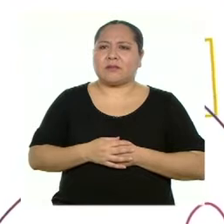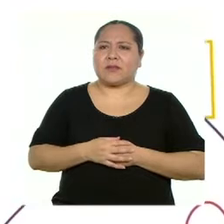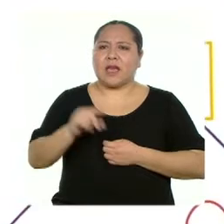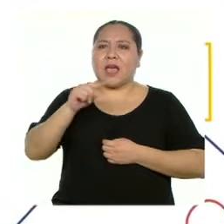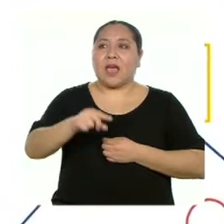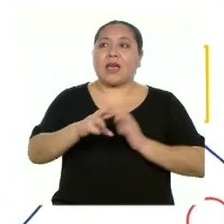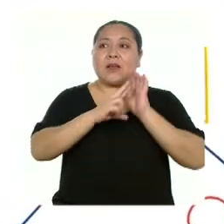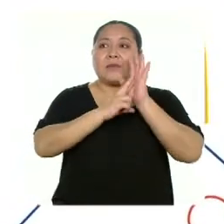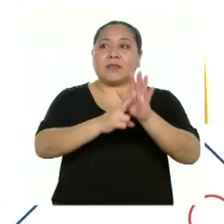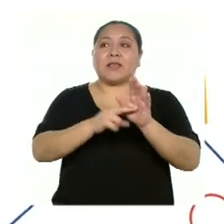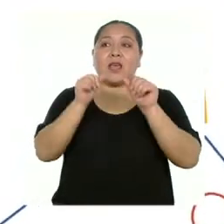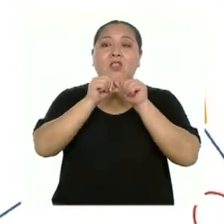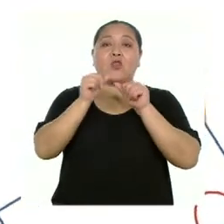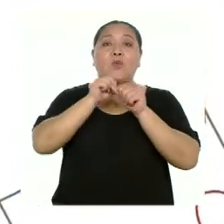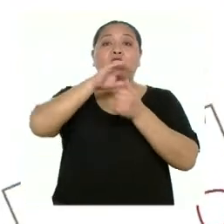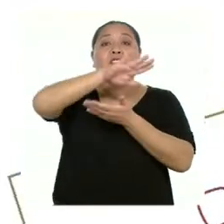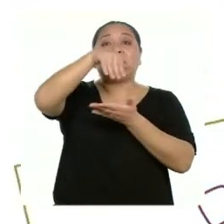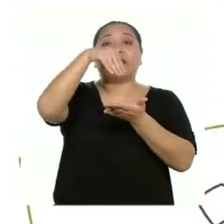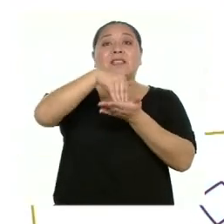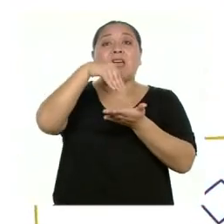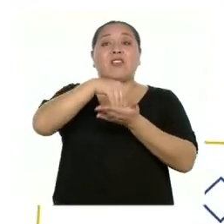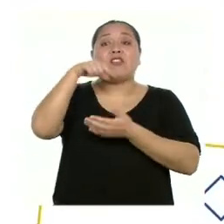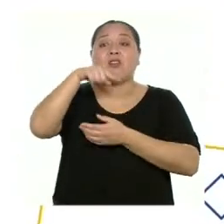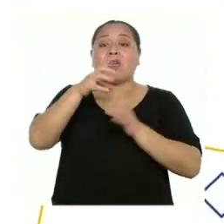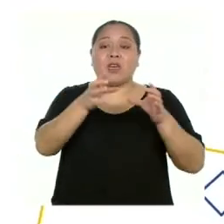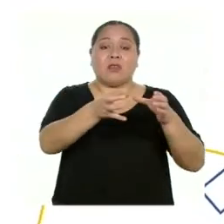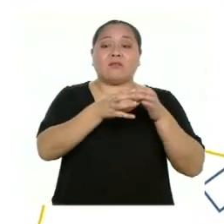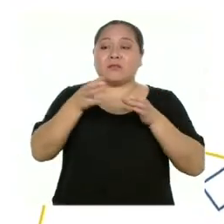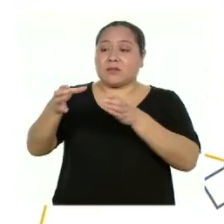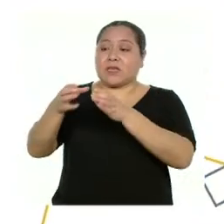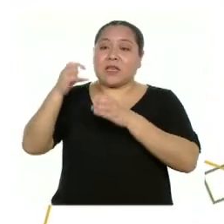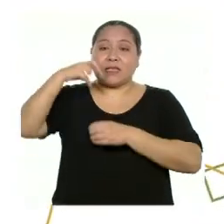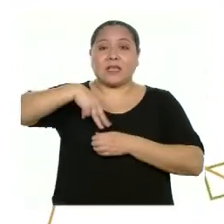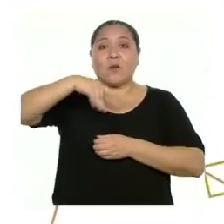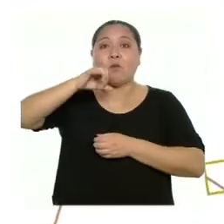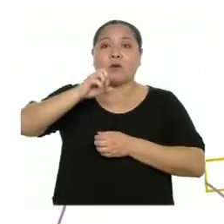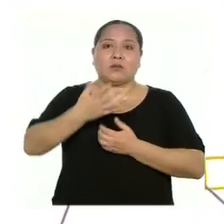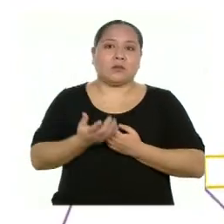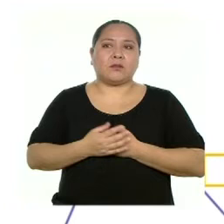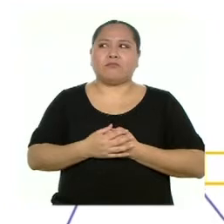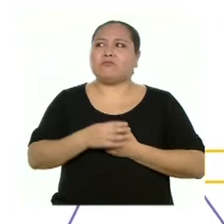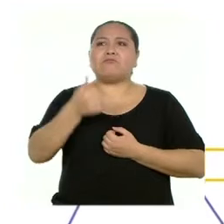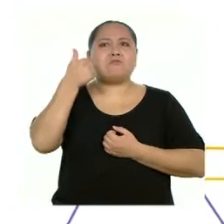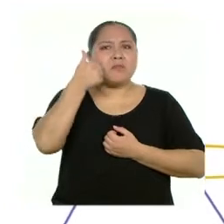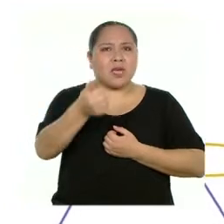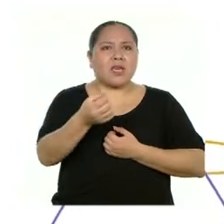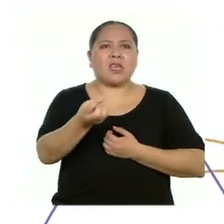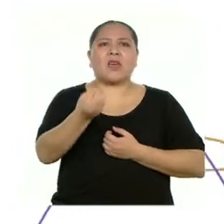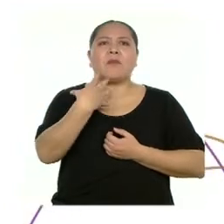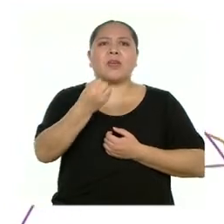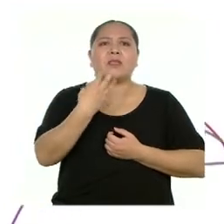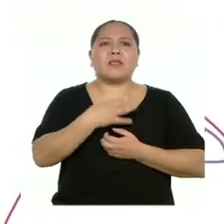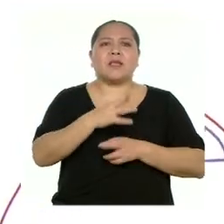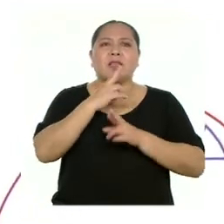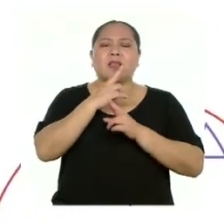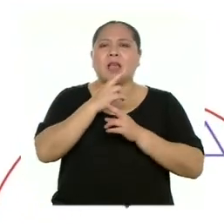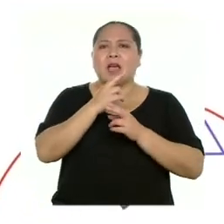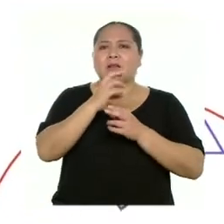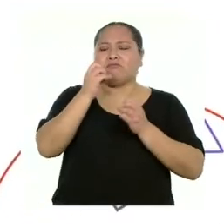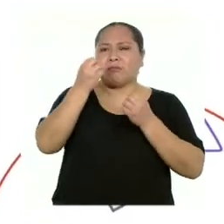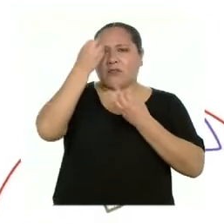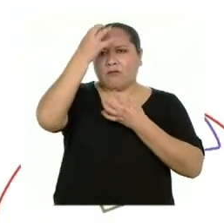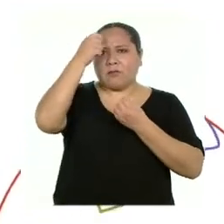Representa el valor central de la muestra. Muy bien, Yaremis. ¿Y qué me puedes decir de los datos respecto a la